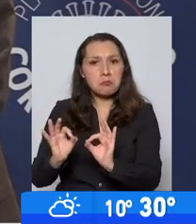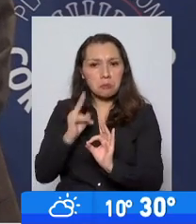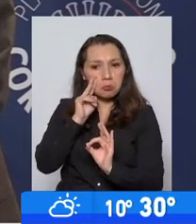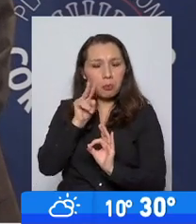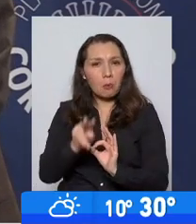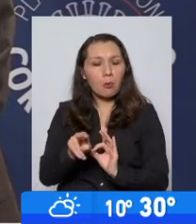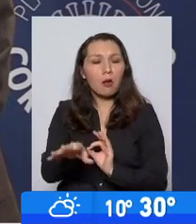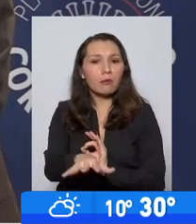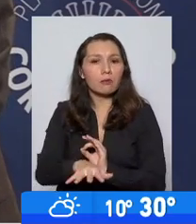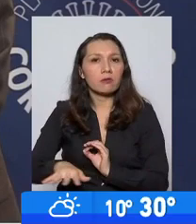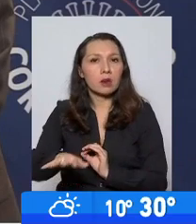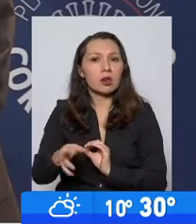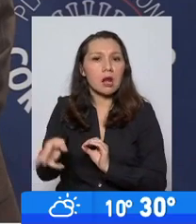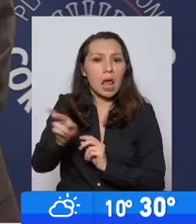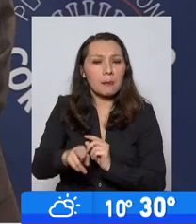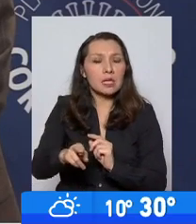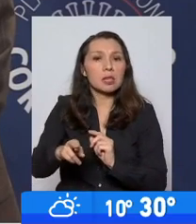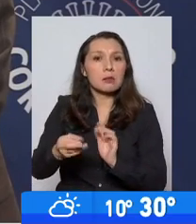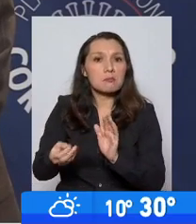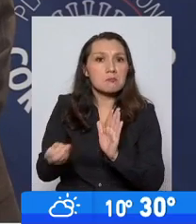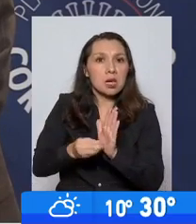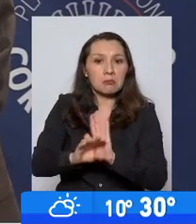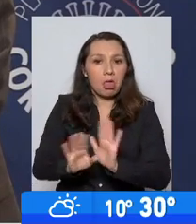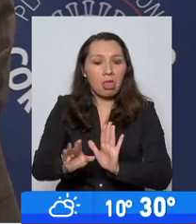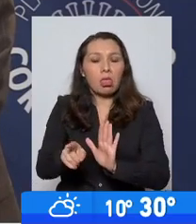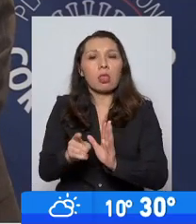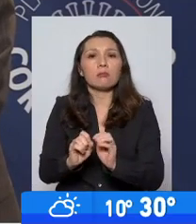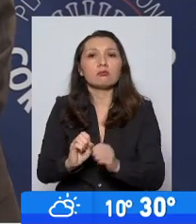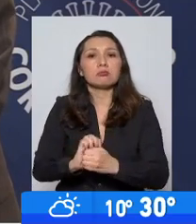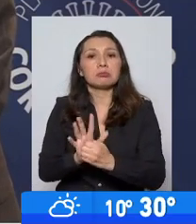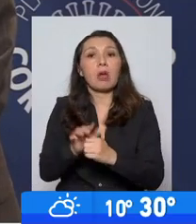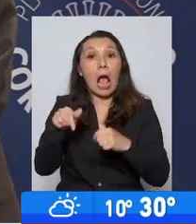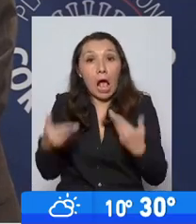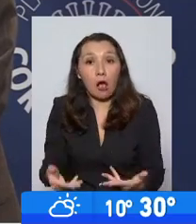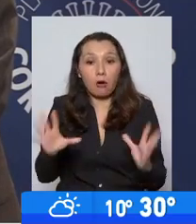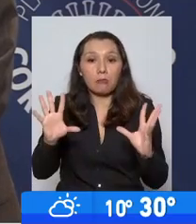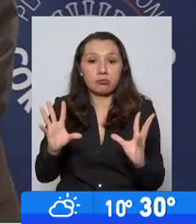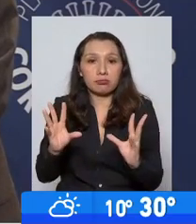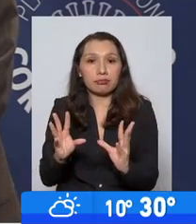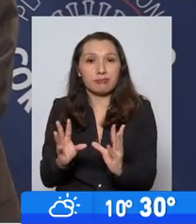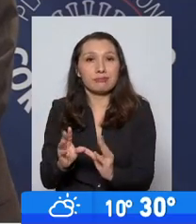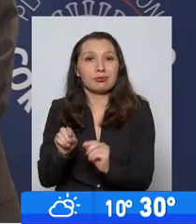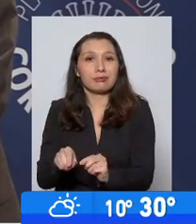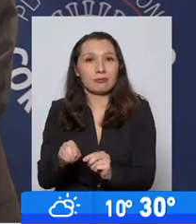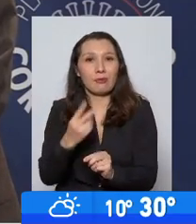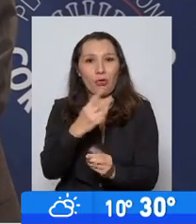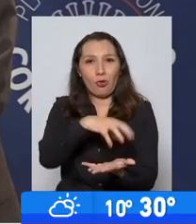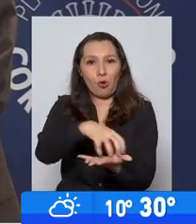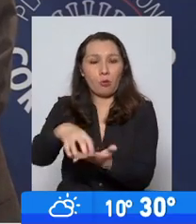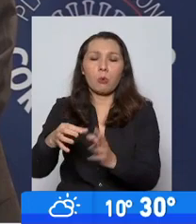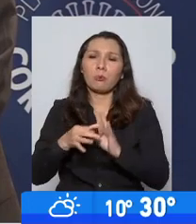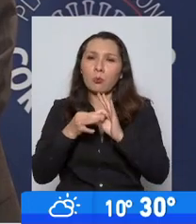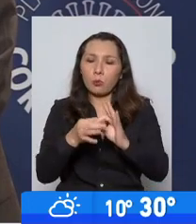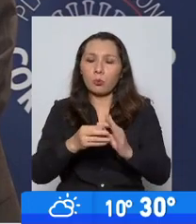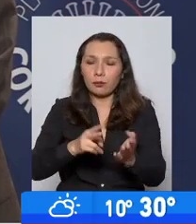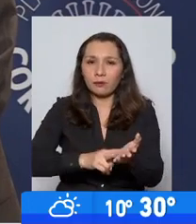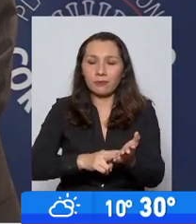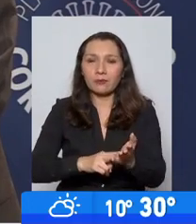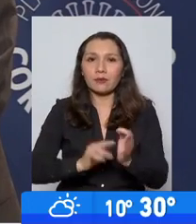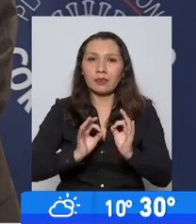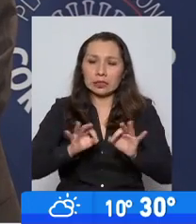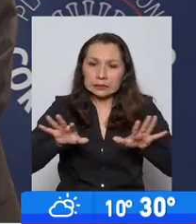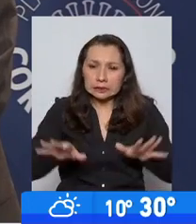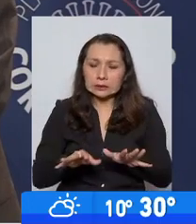punto de vista de incidencia de nuevos casos, ha ido a la disminución. Y queremos agradecer muy sinceramente